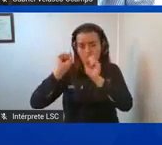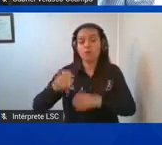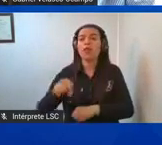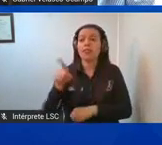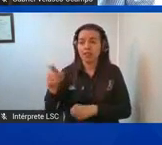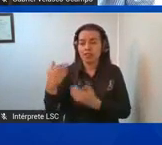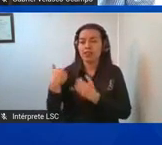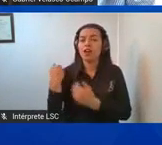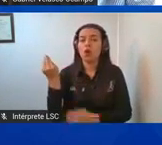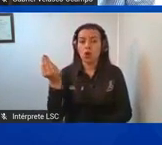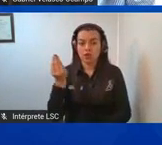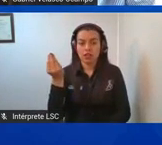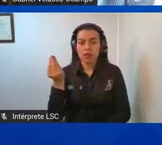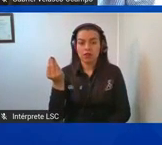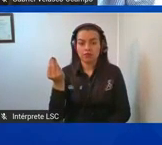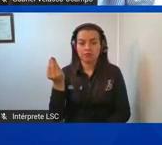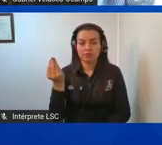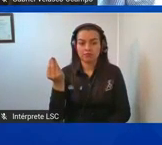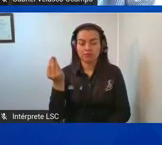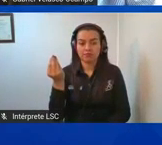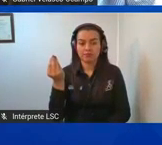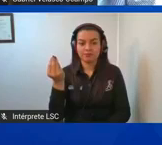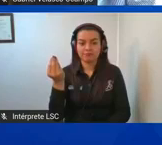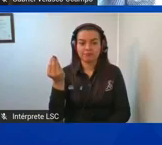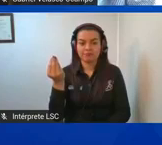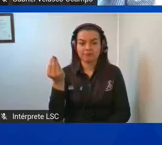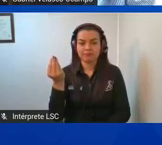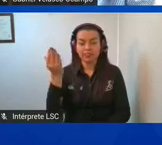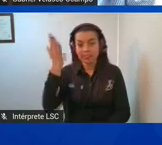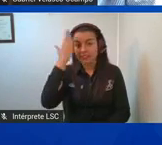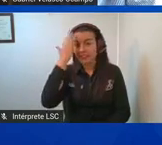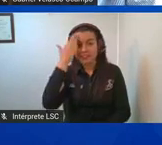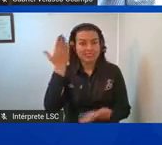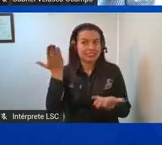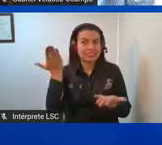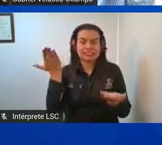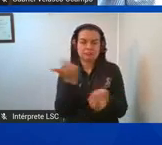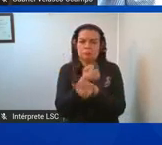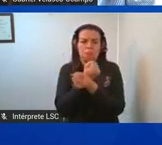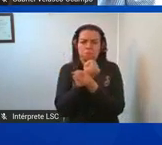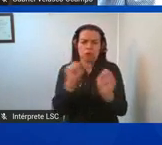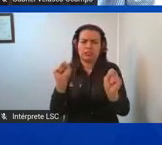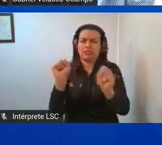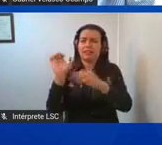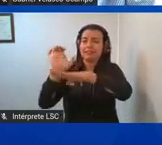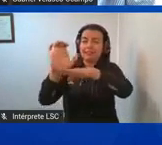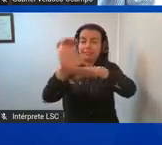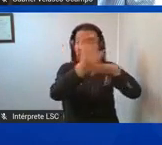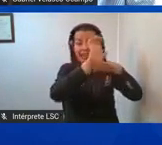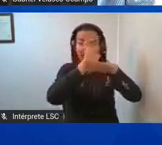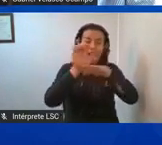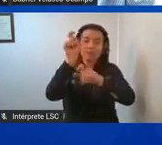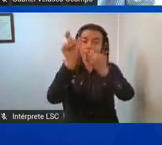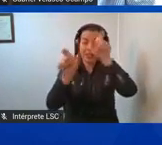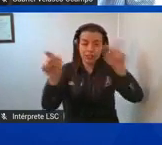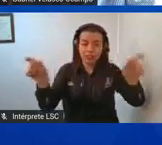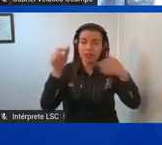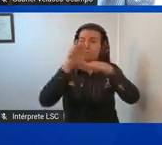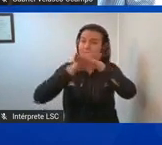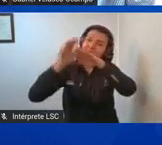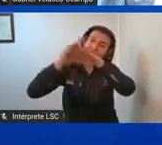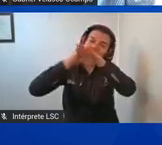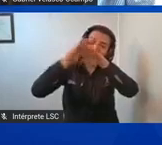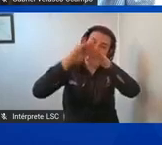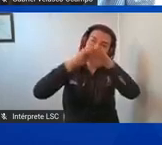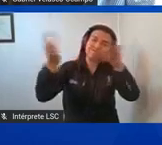No es fácil poder incluir a todas las entidades y a todas las personas en los espacios,